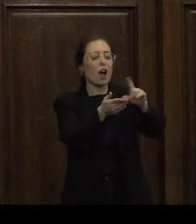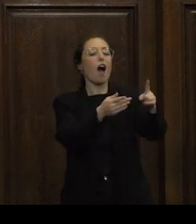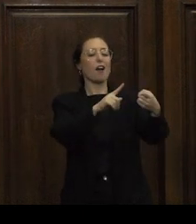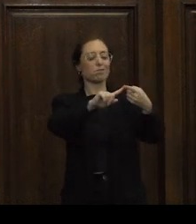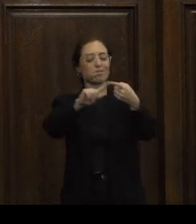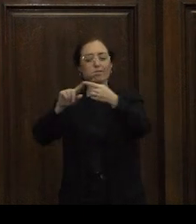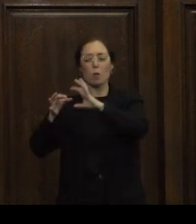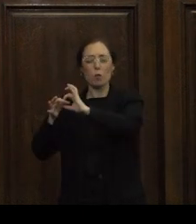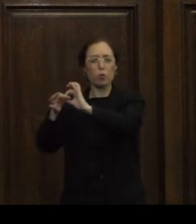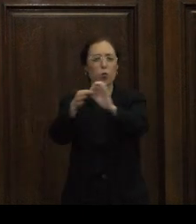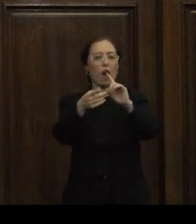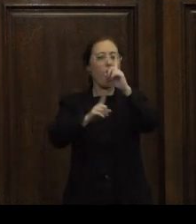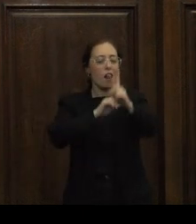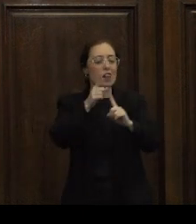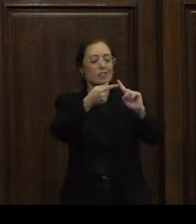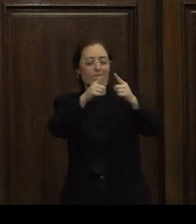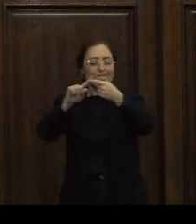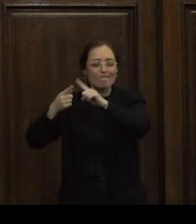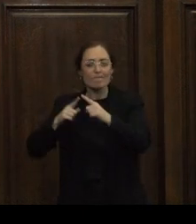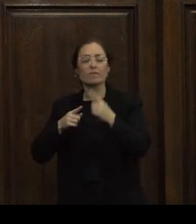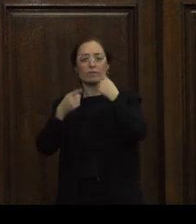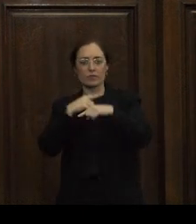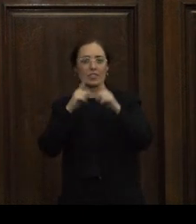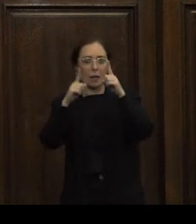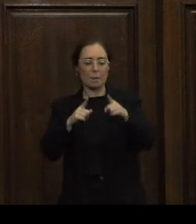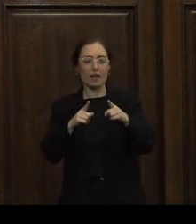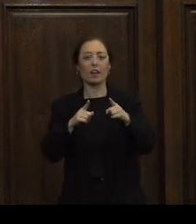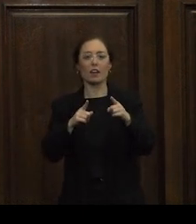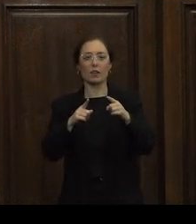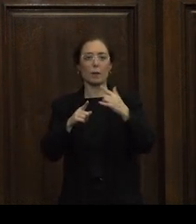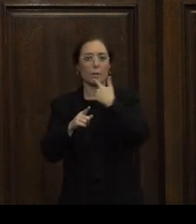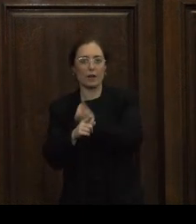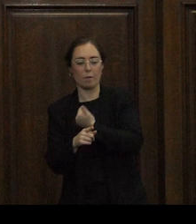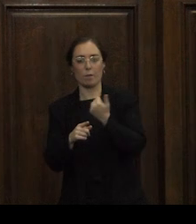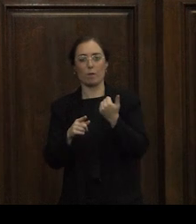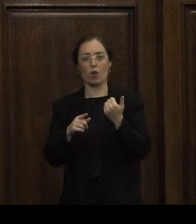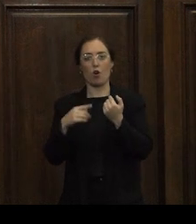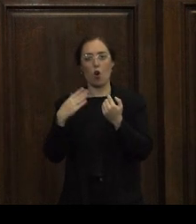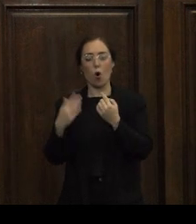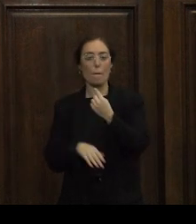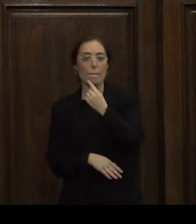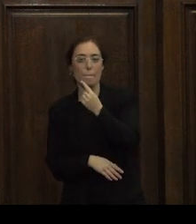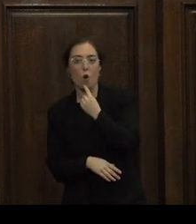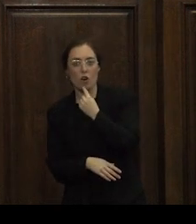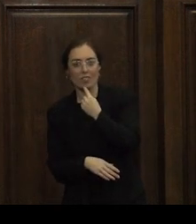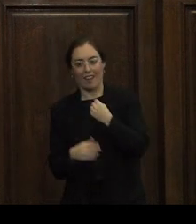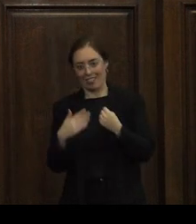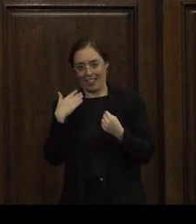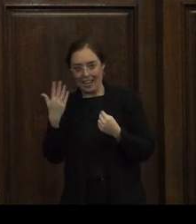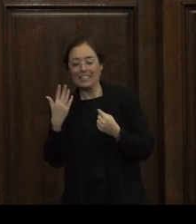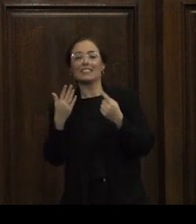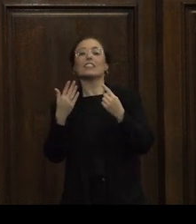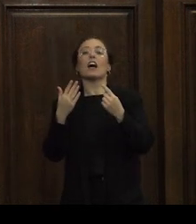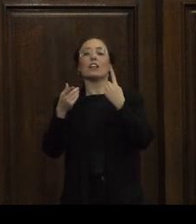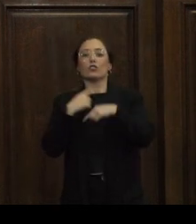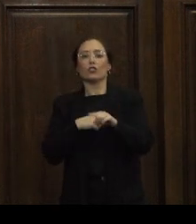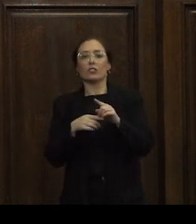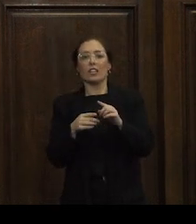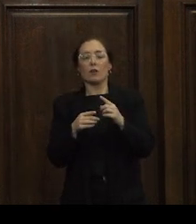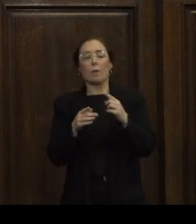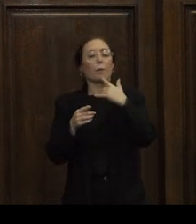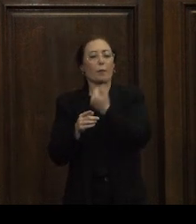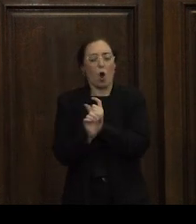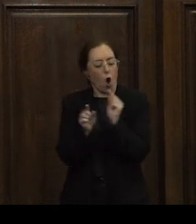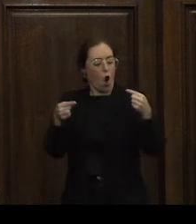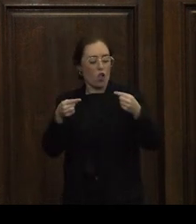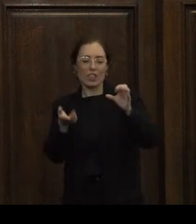global. Propagando un ideario renovado de ultraderecha, derecha extrema, en fin, que se proclaman antisistema, o sea,